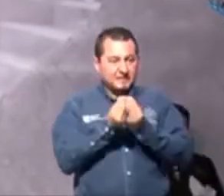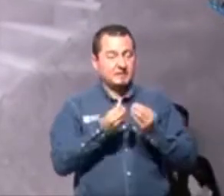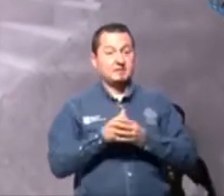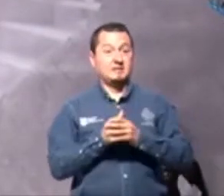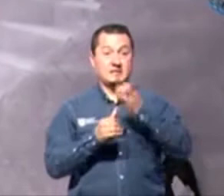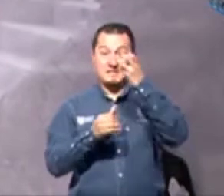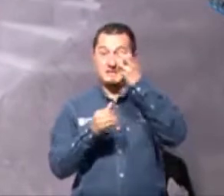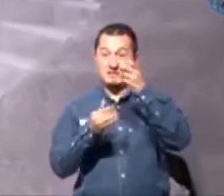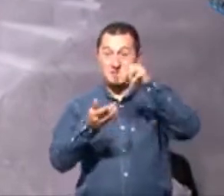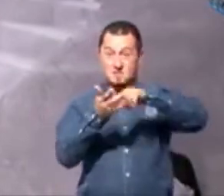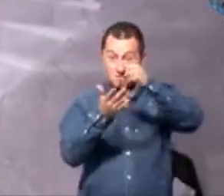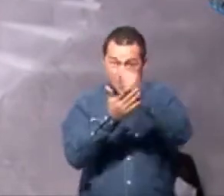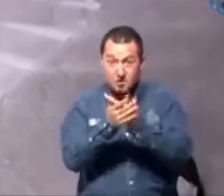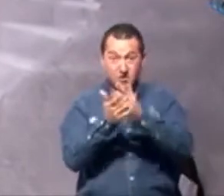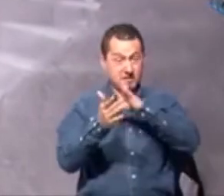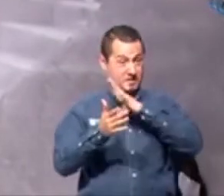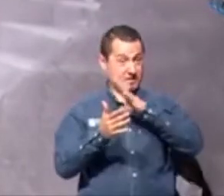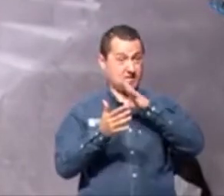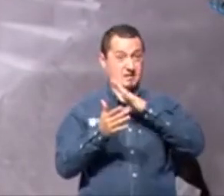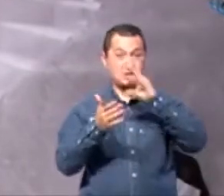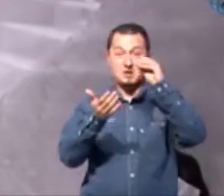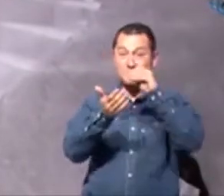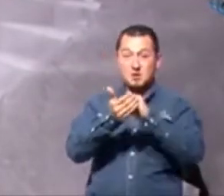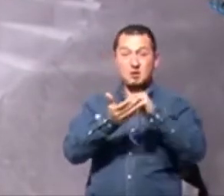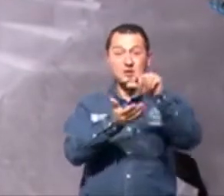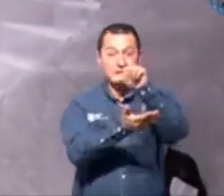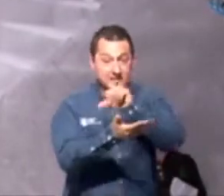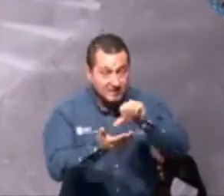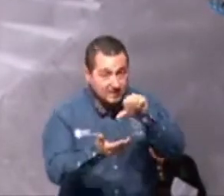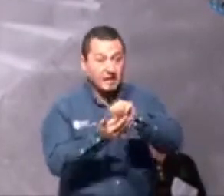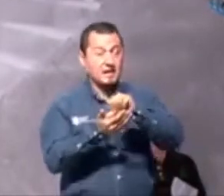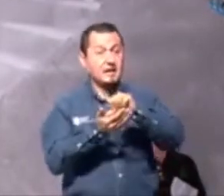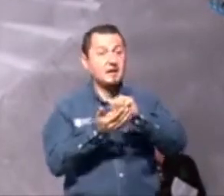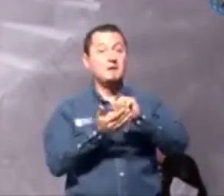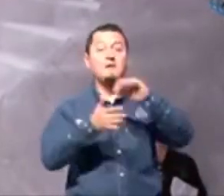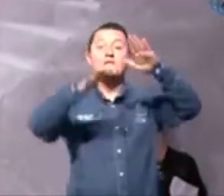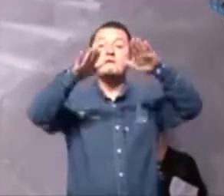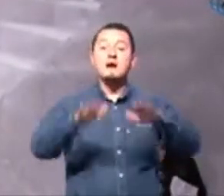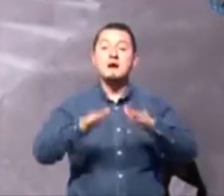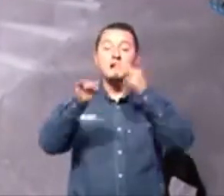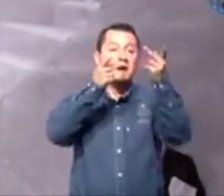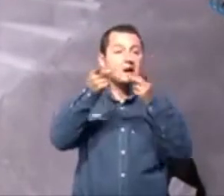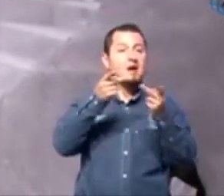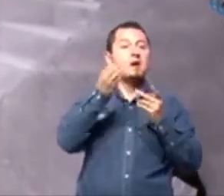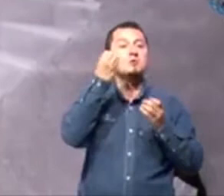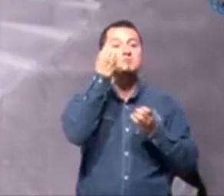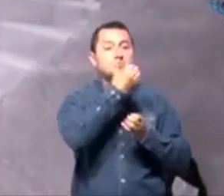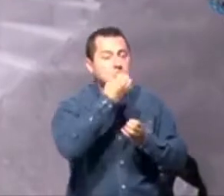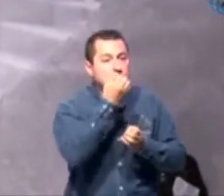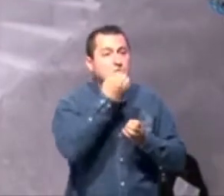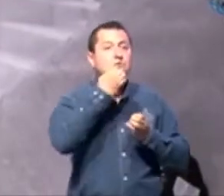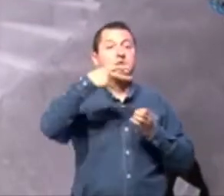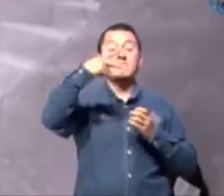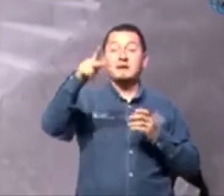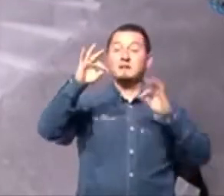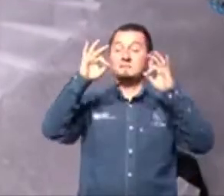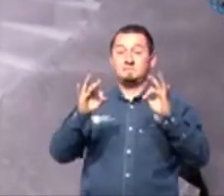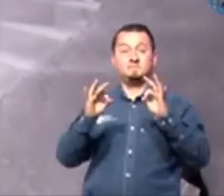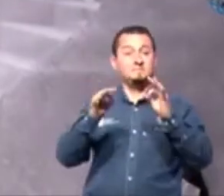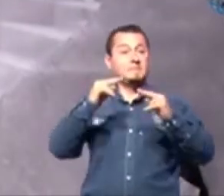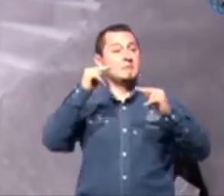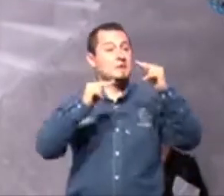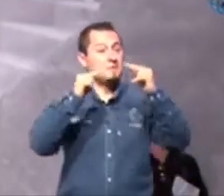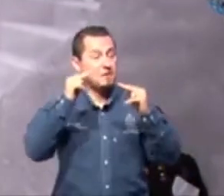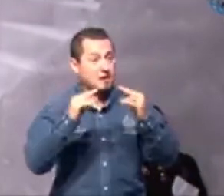asignó 200 millones de pesos. Las preparatorias de la UDG beneficiadas son la 1, 2, 3, 4, 5